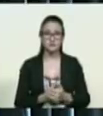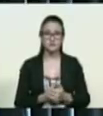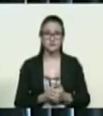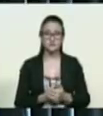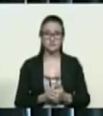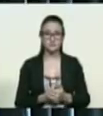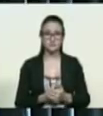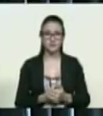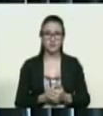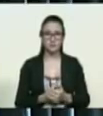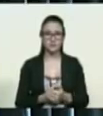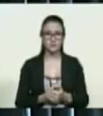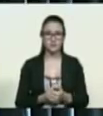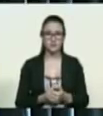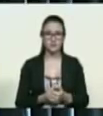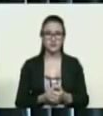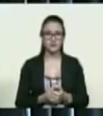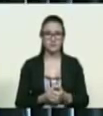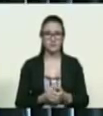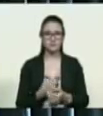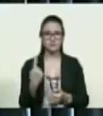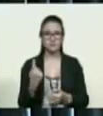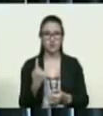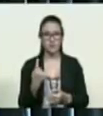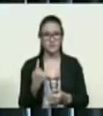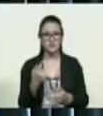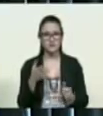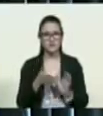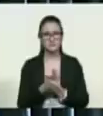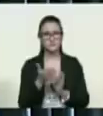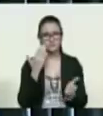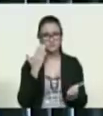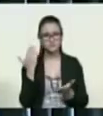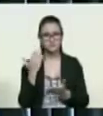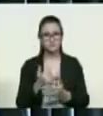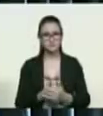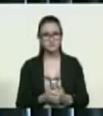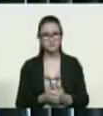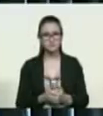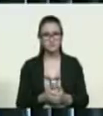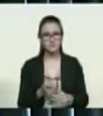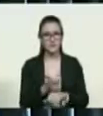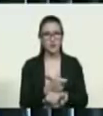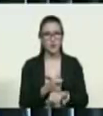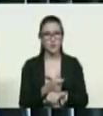señor Juan Manuel Santos. Solamente el hecho de que un funcionario de su gobierno